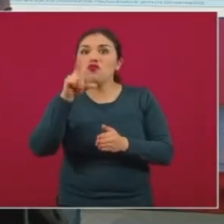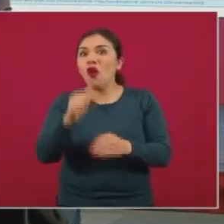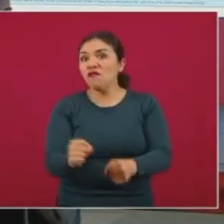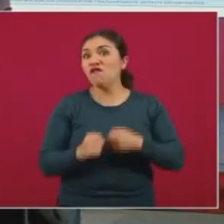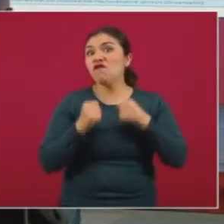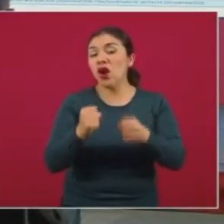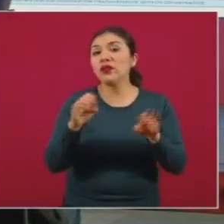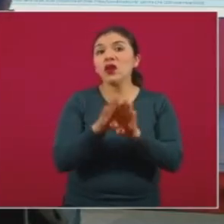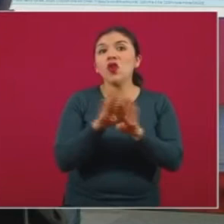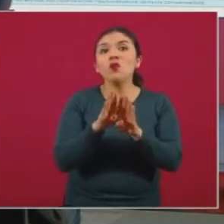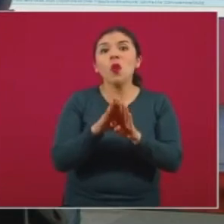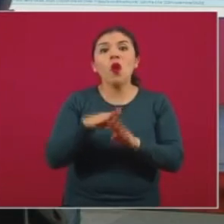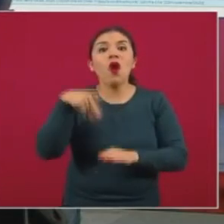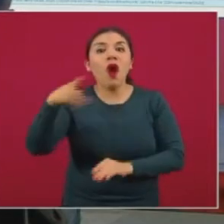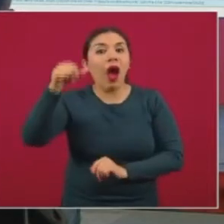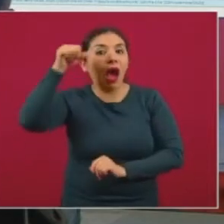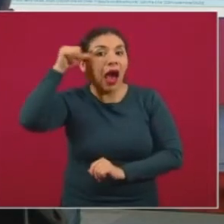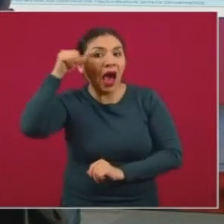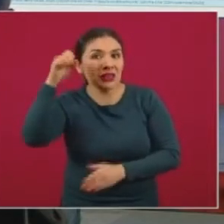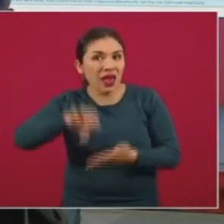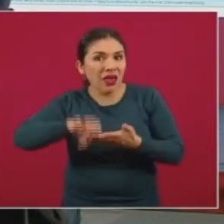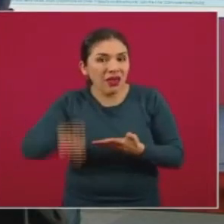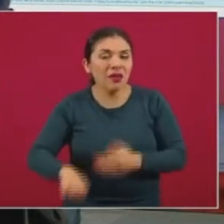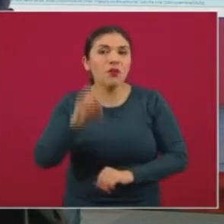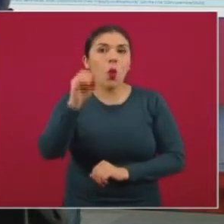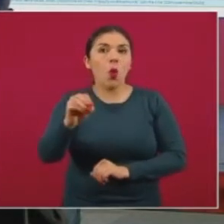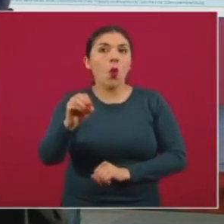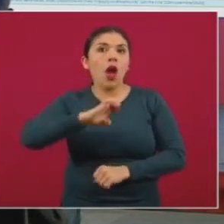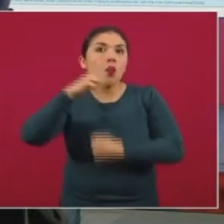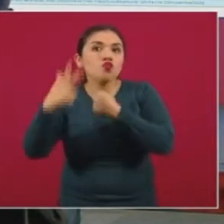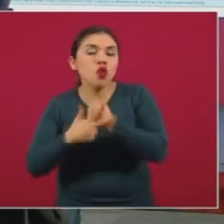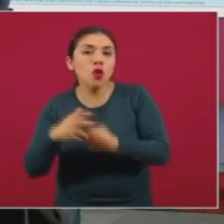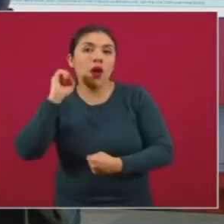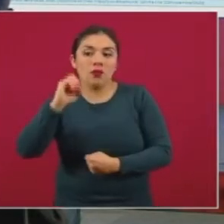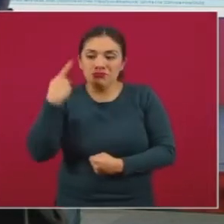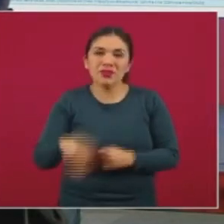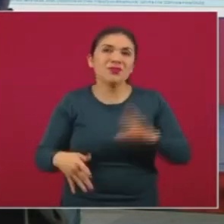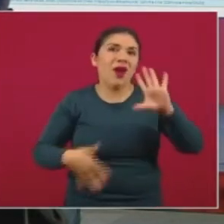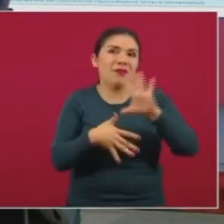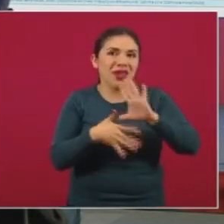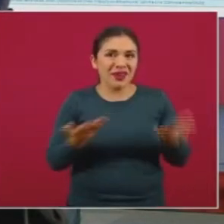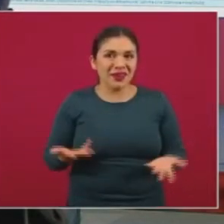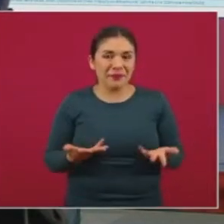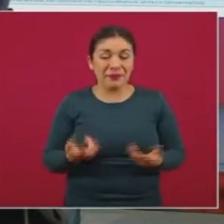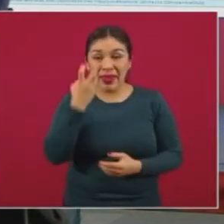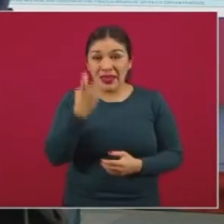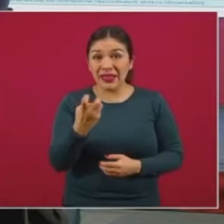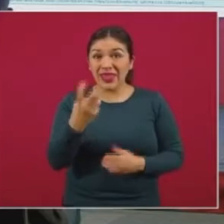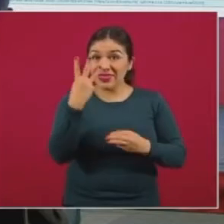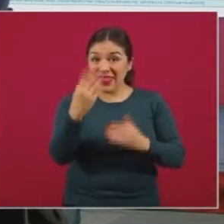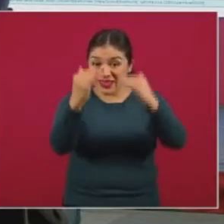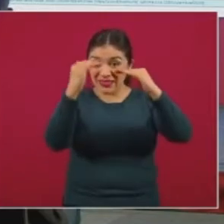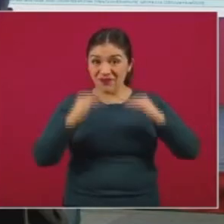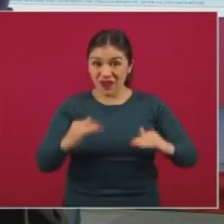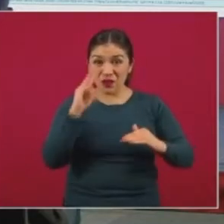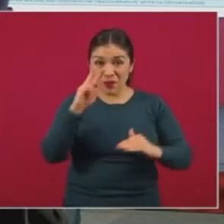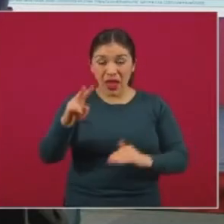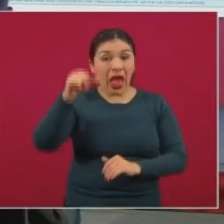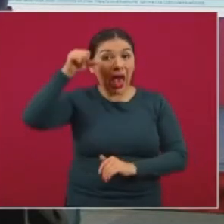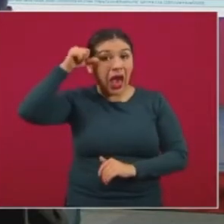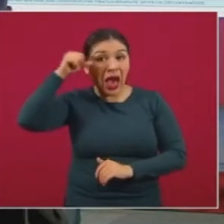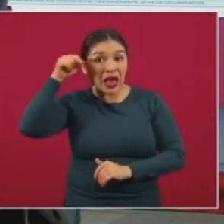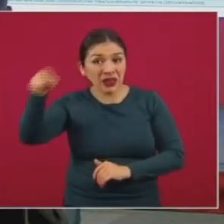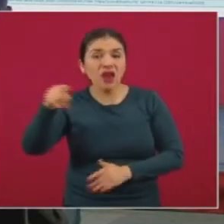ha presentado Asia Sudoriental, Europa y América. De estos últimos 3, vemos que Asia Sudoriental